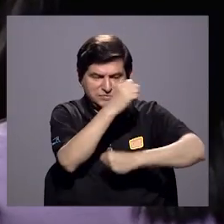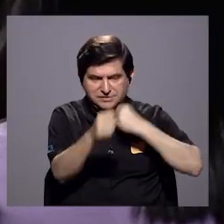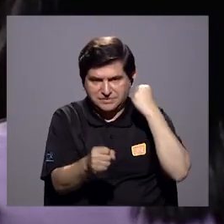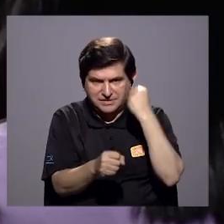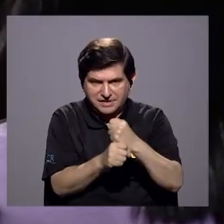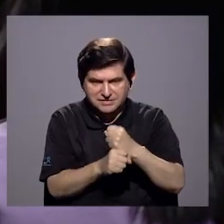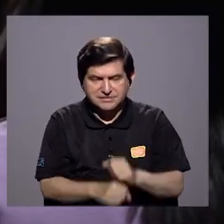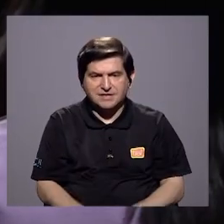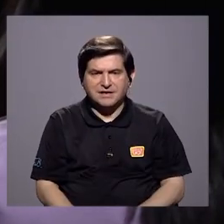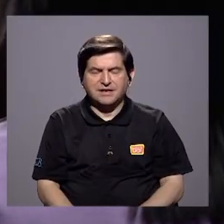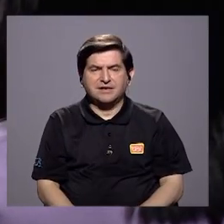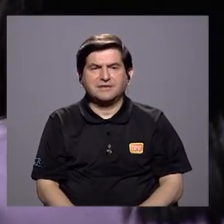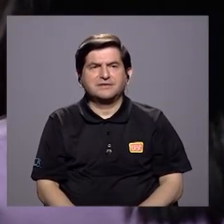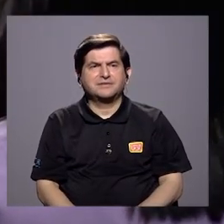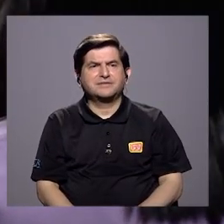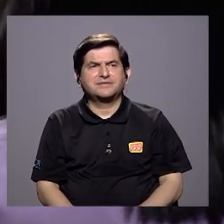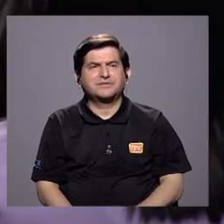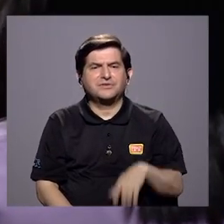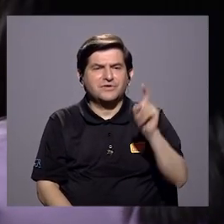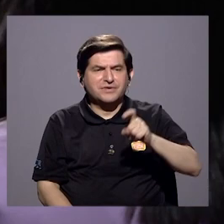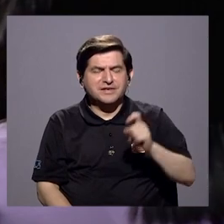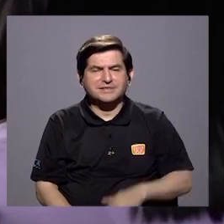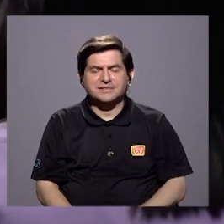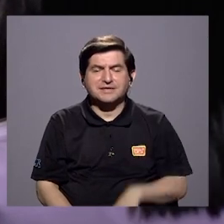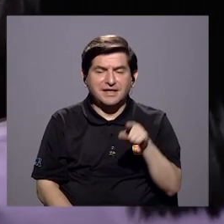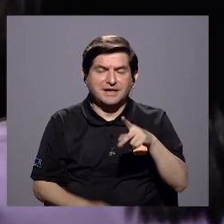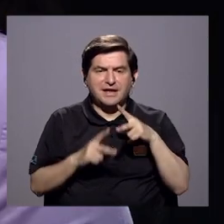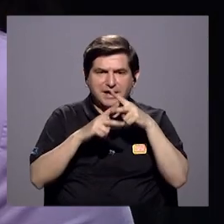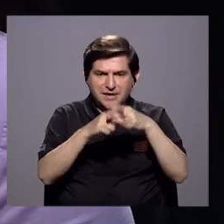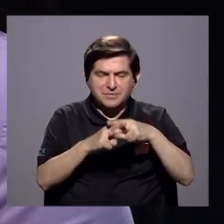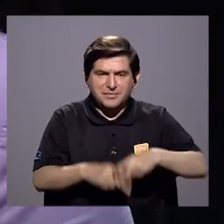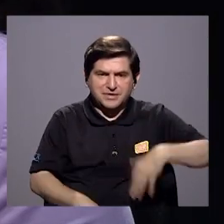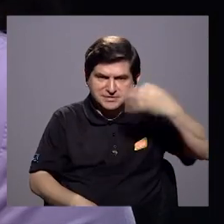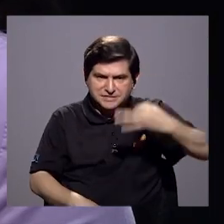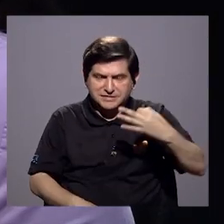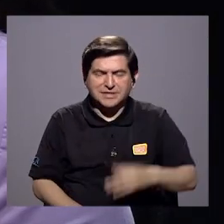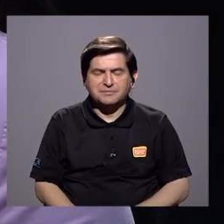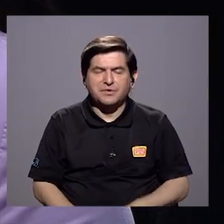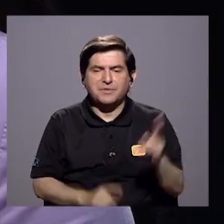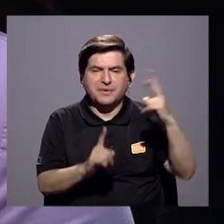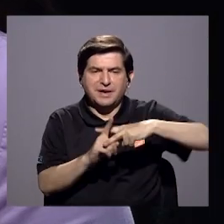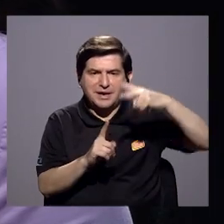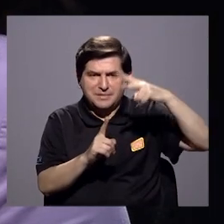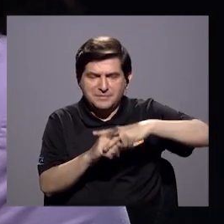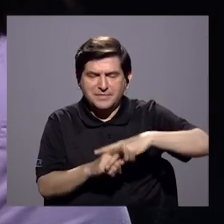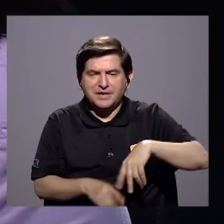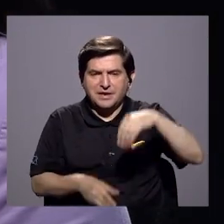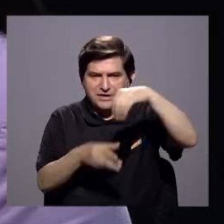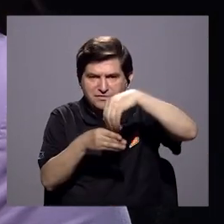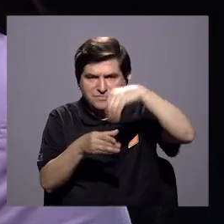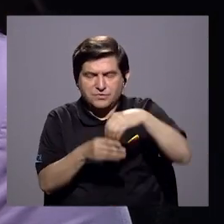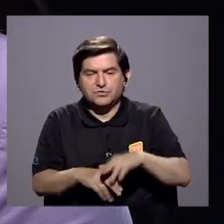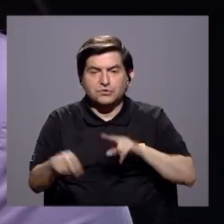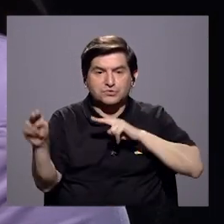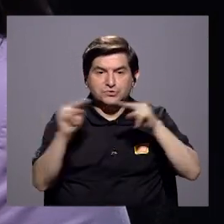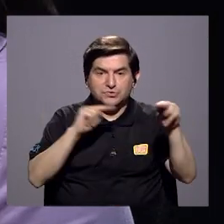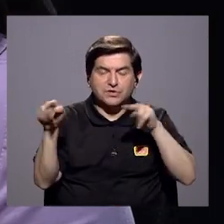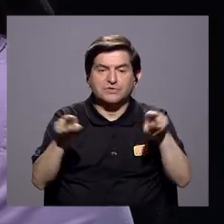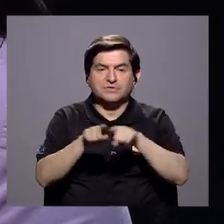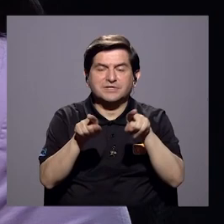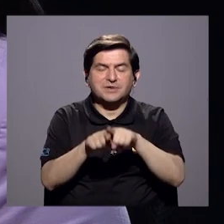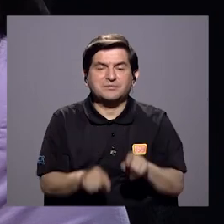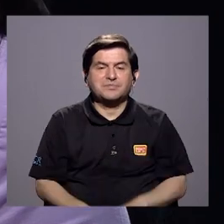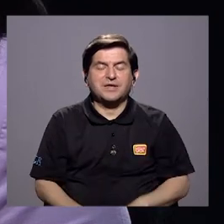es el año en que hay que consumirse de cabeza, lograr el fideicomiso para empezar a ejecutar fondos. Es un año donde hay negociación también